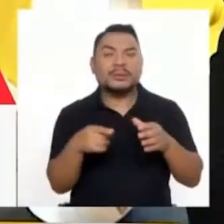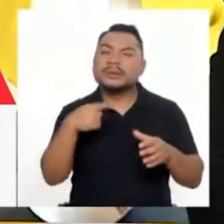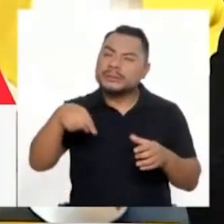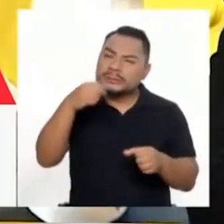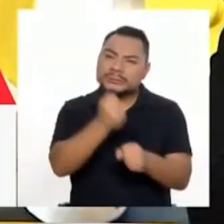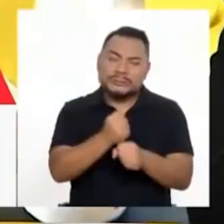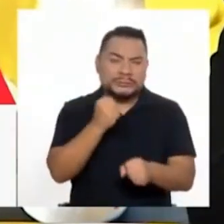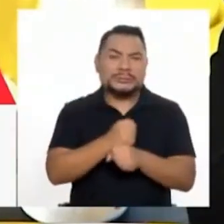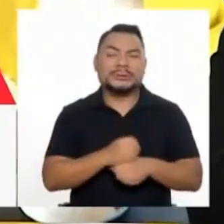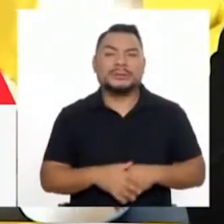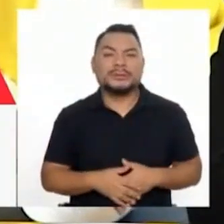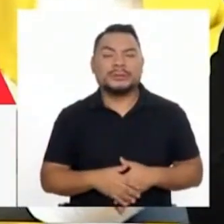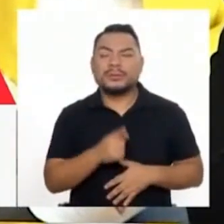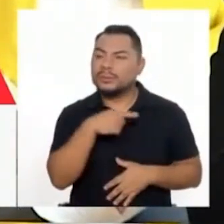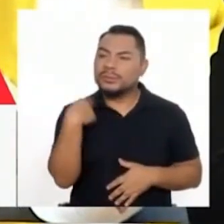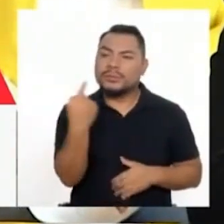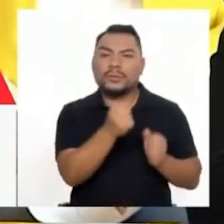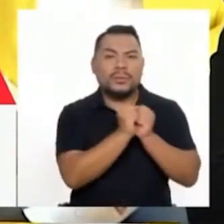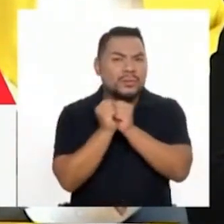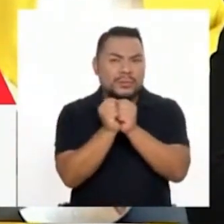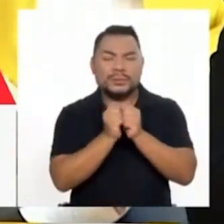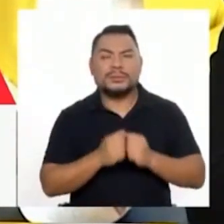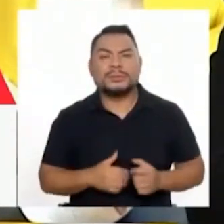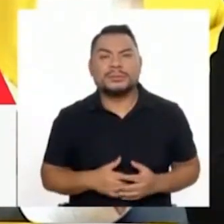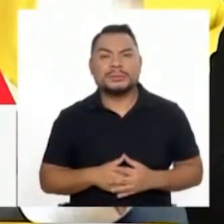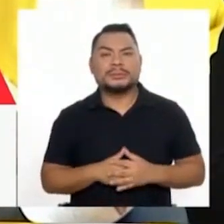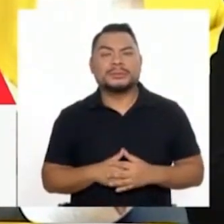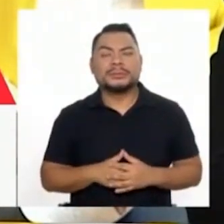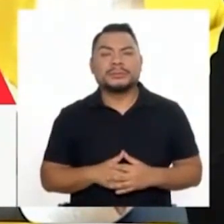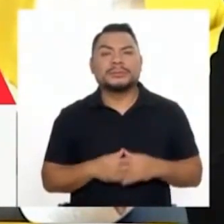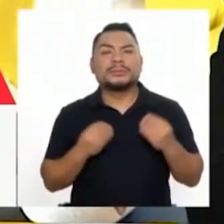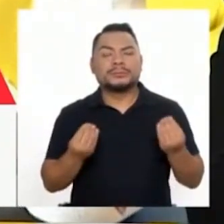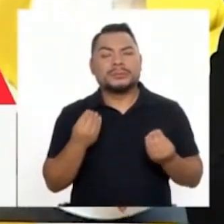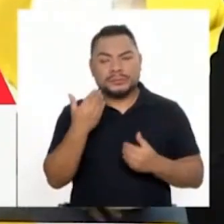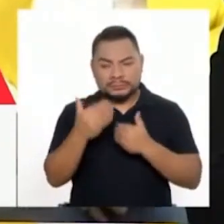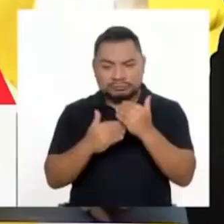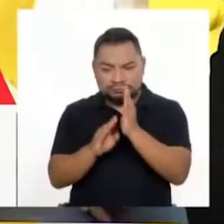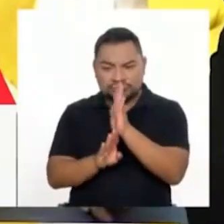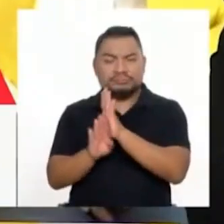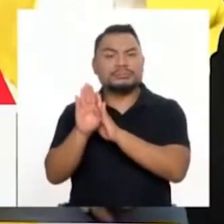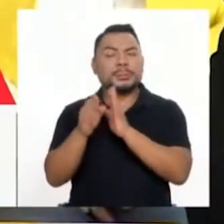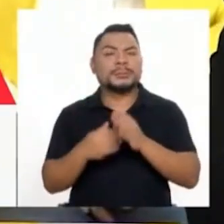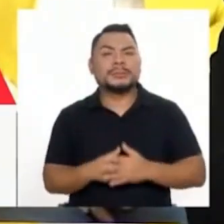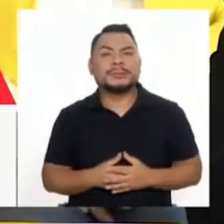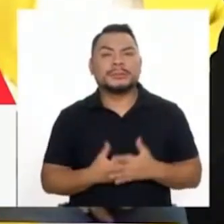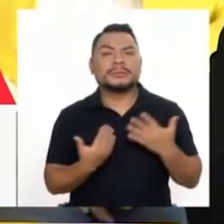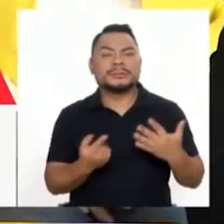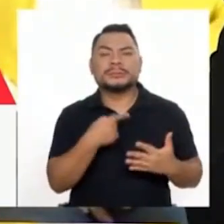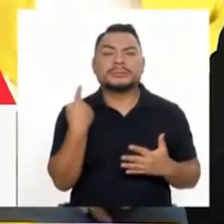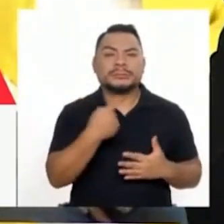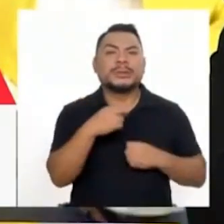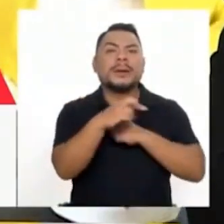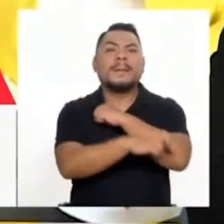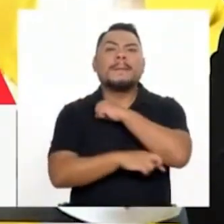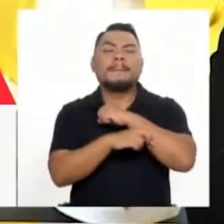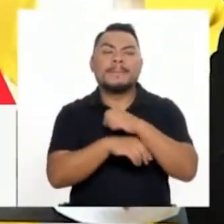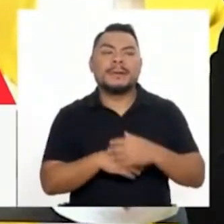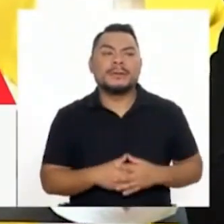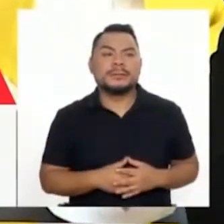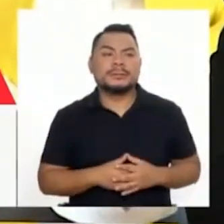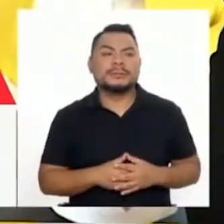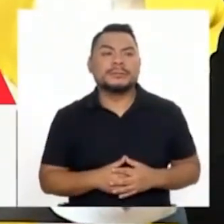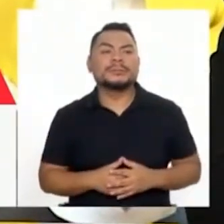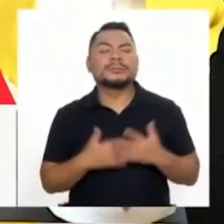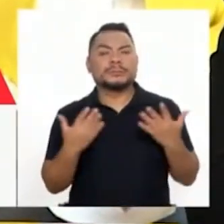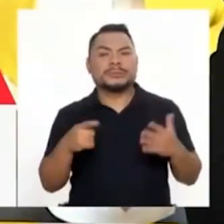trabajemos todos juntos por el desarrollo de nuestro país,